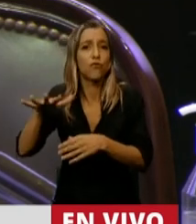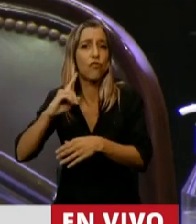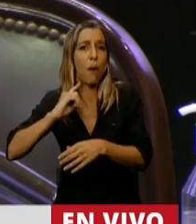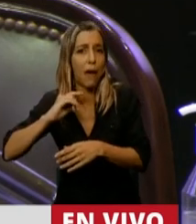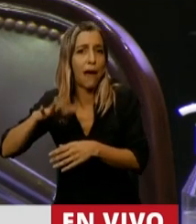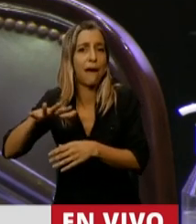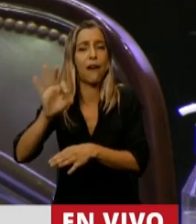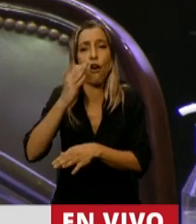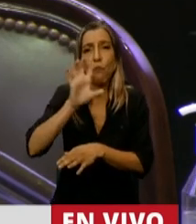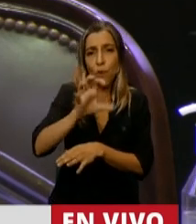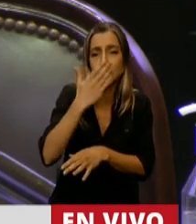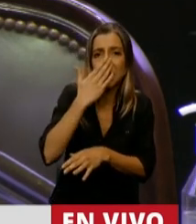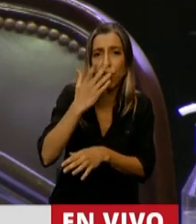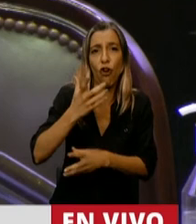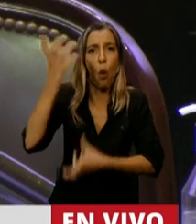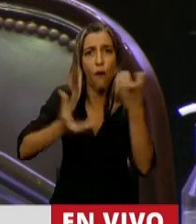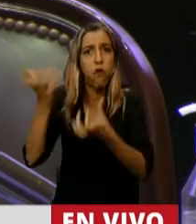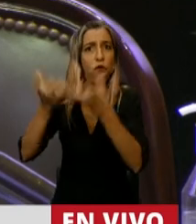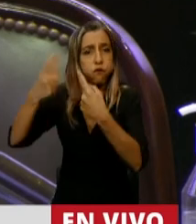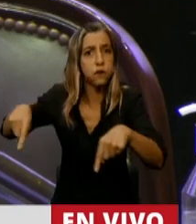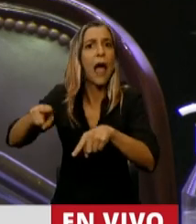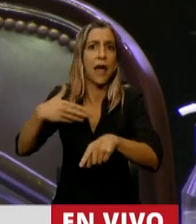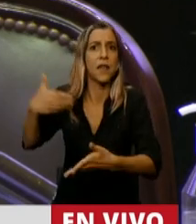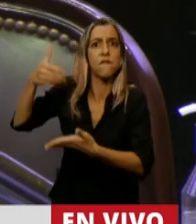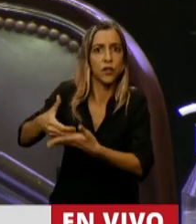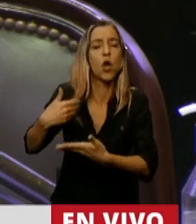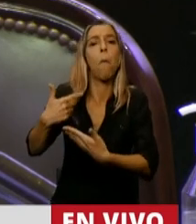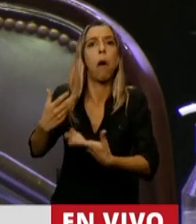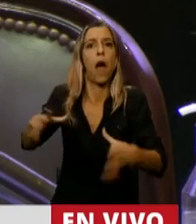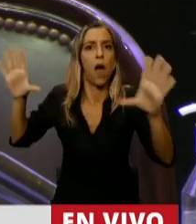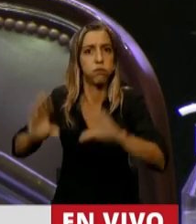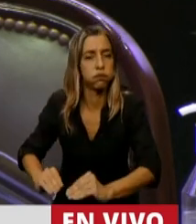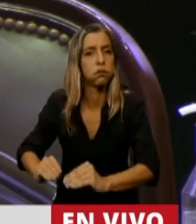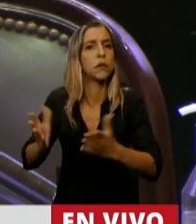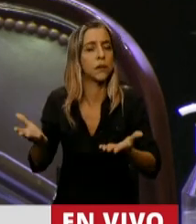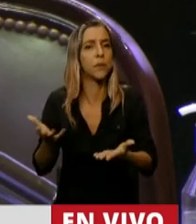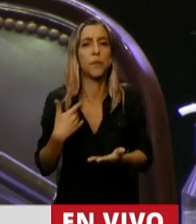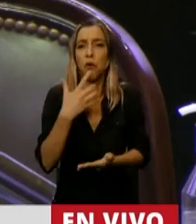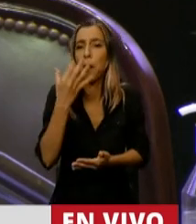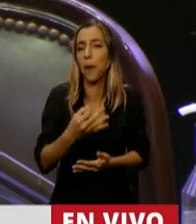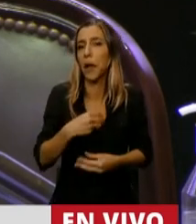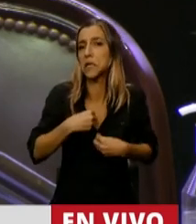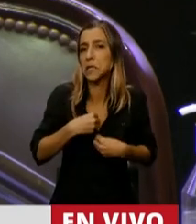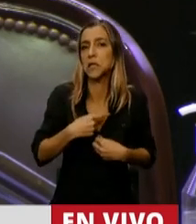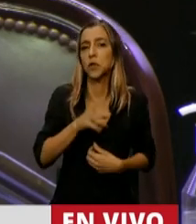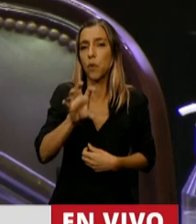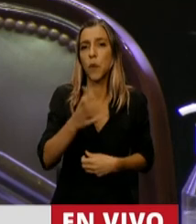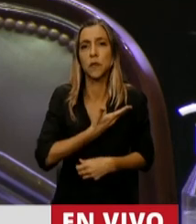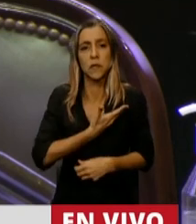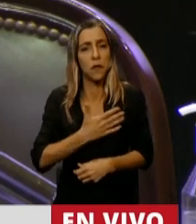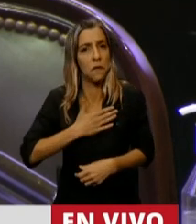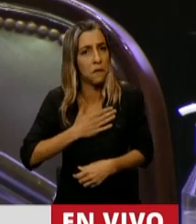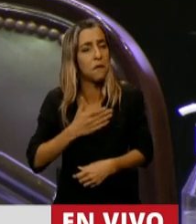la provincia de Córdoba. Que mi provincia, Santa Fe, está siendo discriminada, es una de las provincias que más